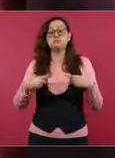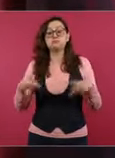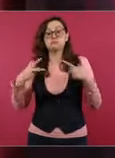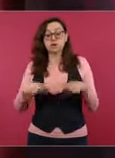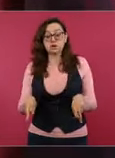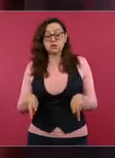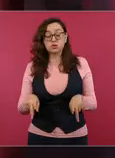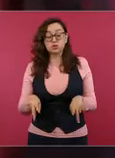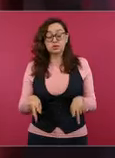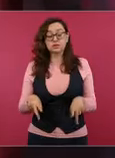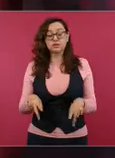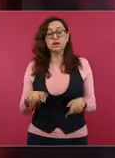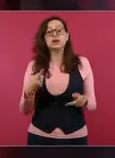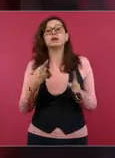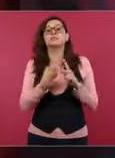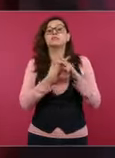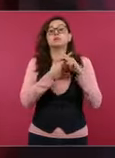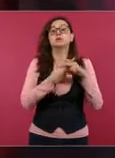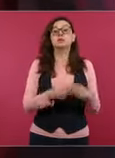Juárez,